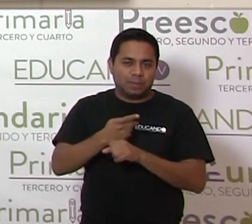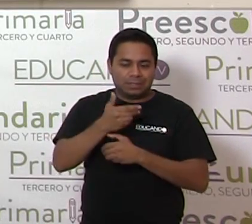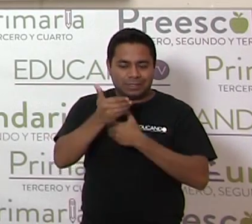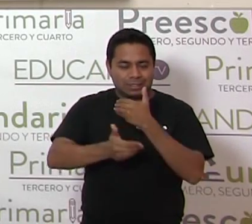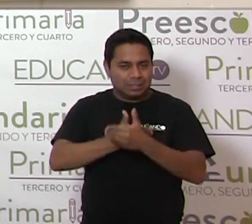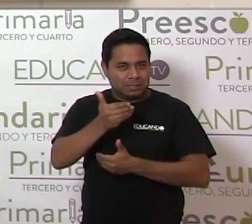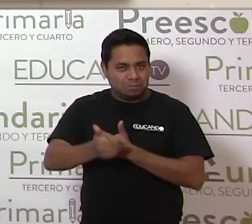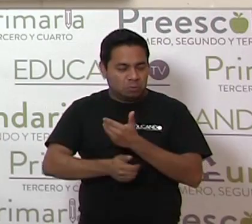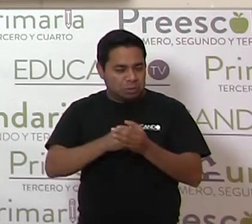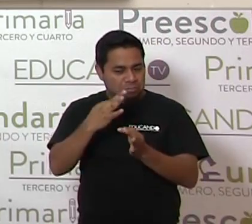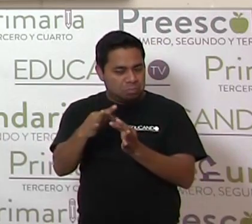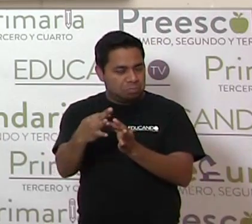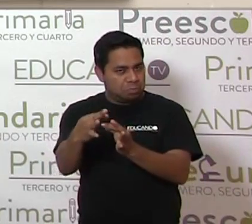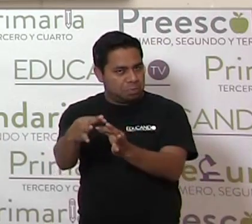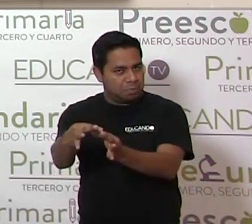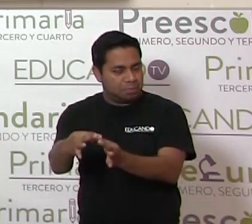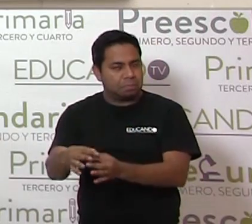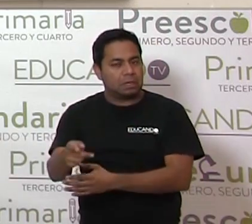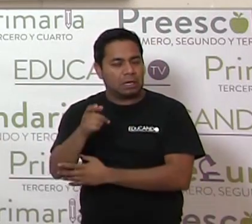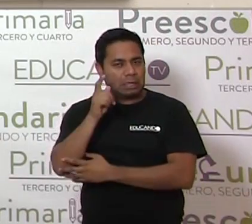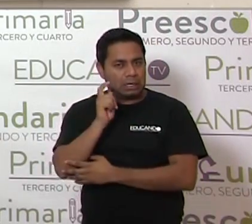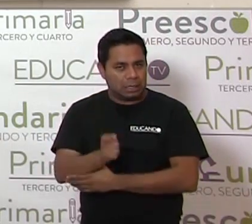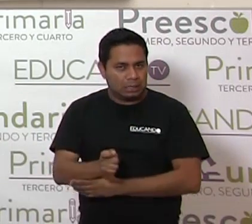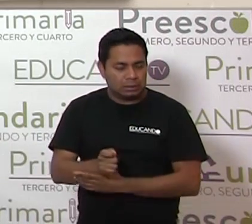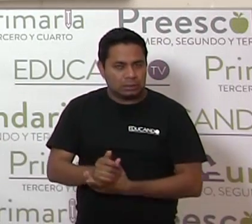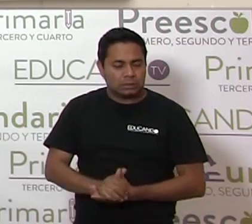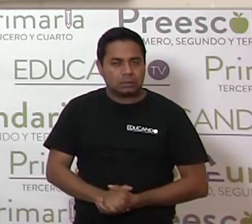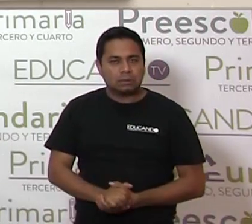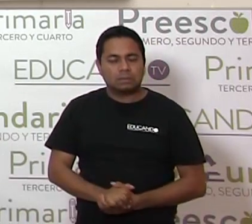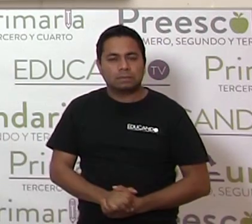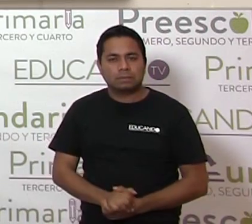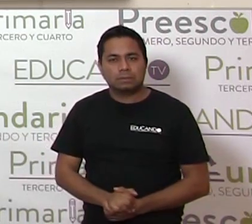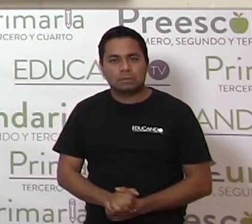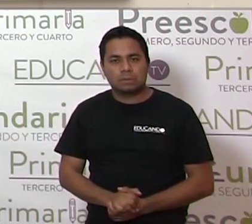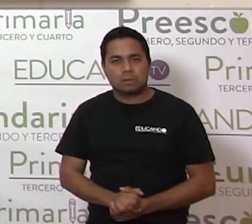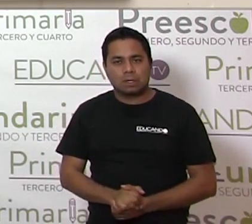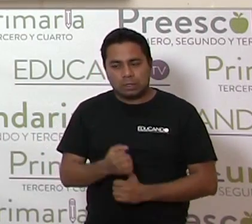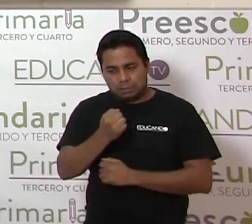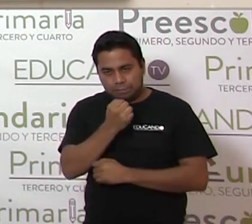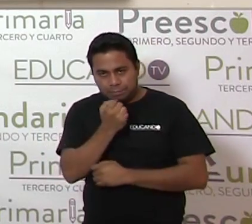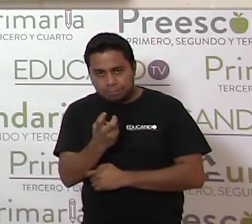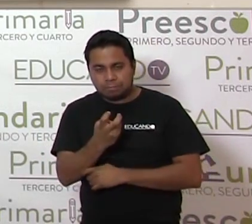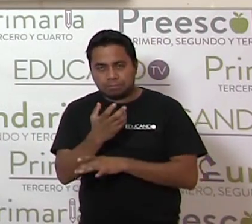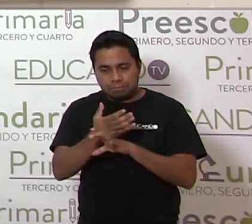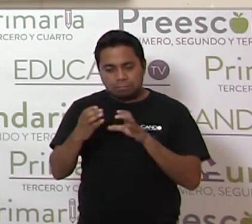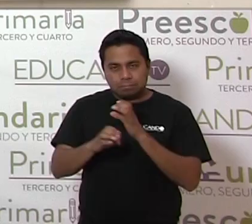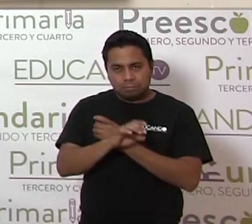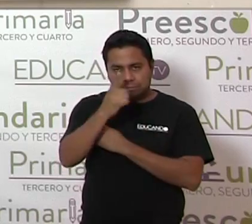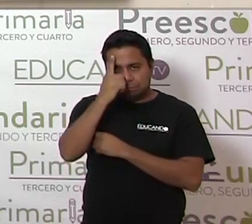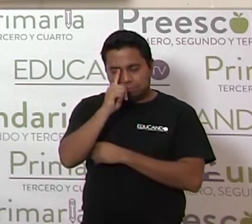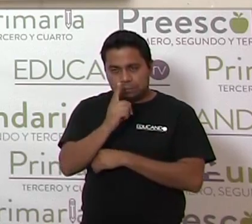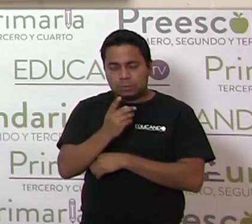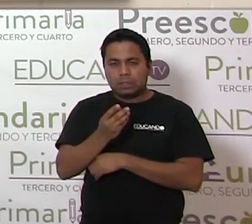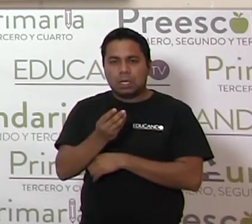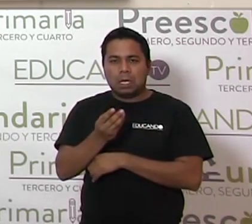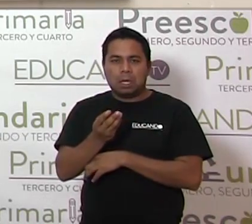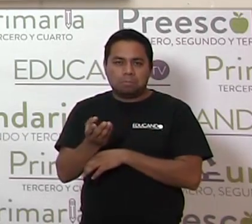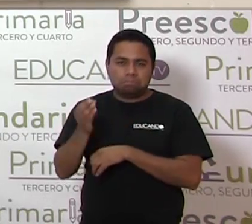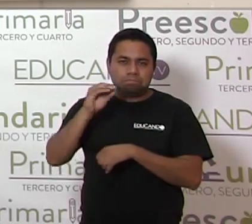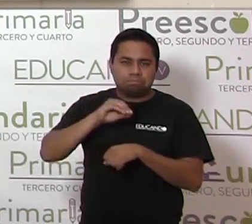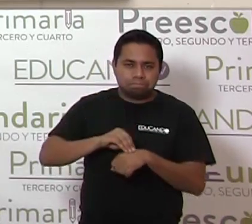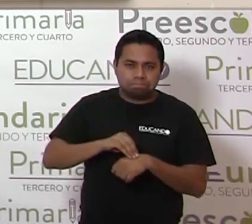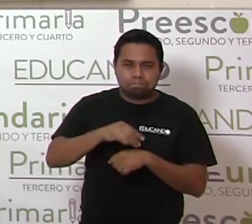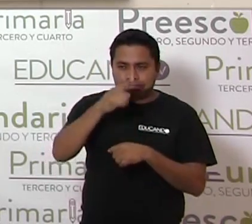simultáneos. ¿Bien? Y estos acontecimientos son aquellos, para poder utilizar otras palabras y puedas